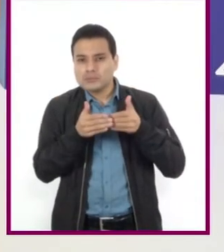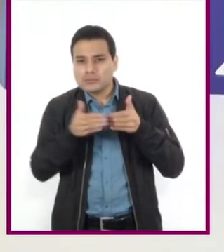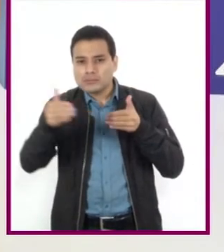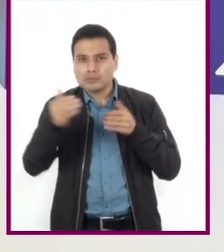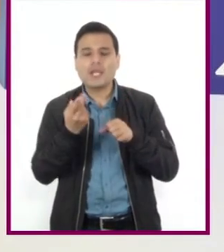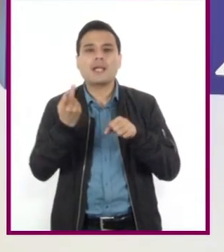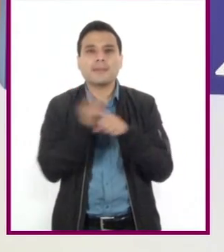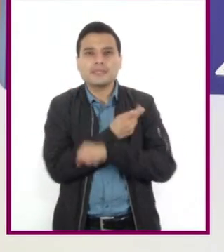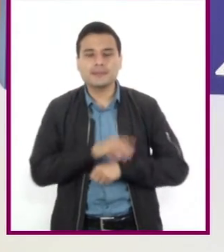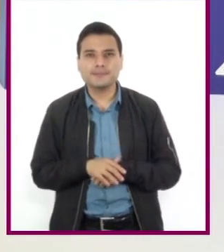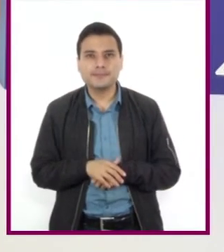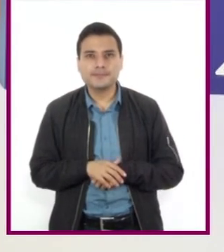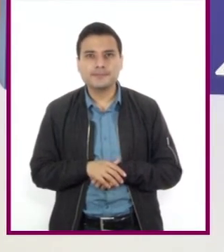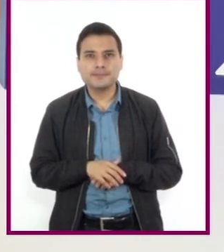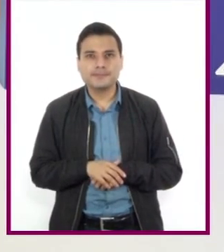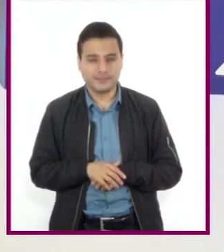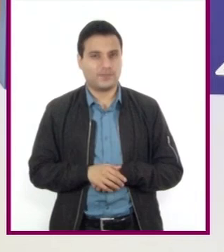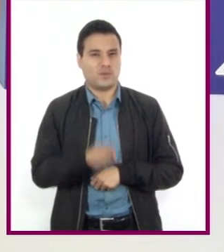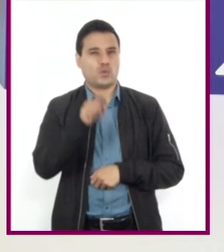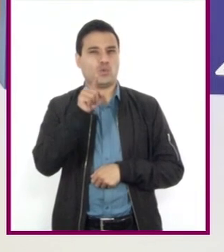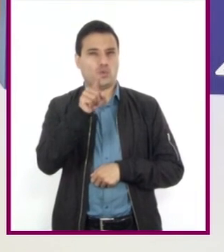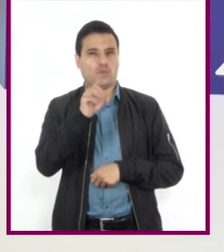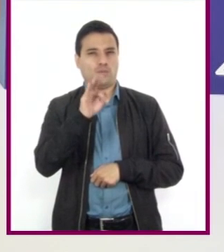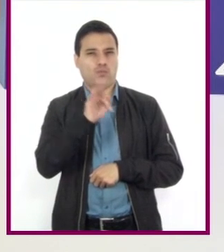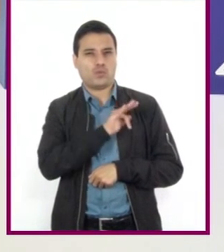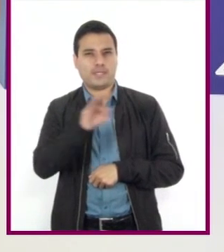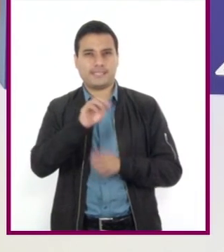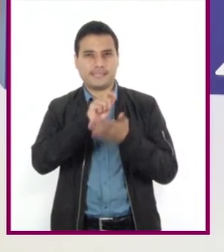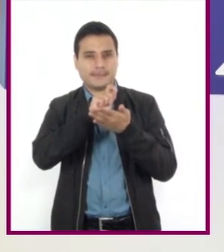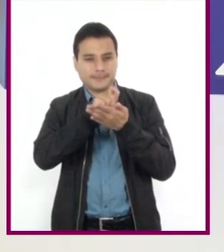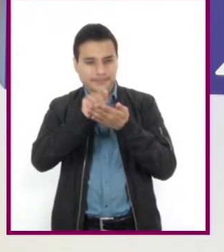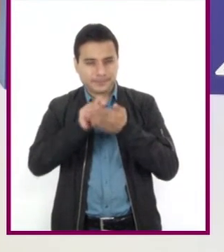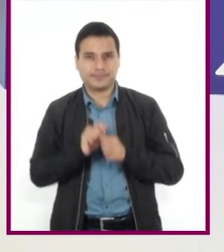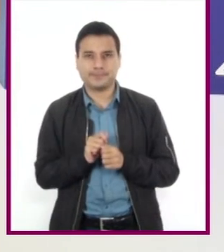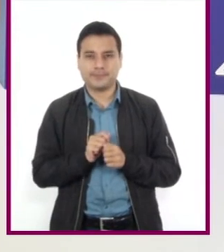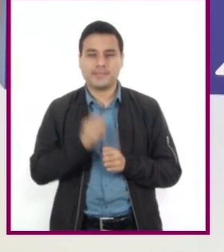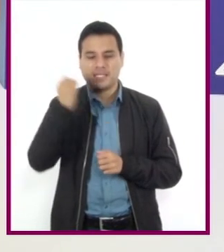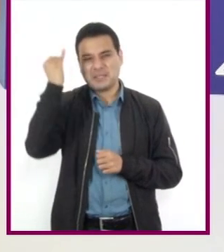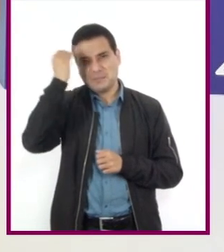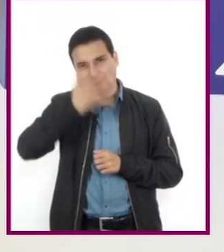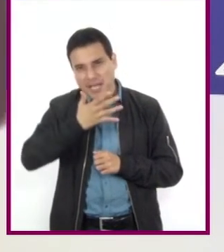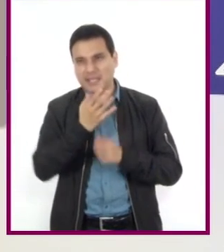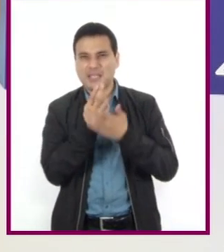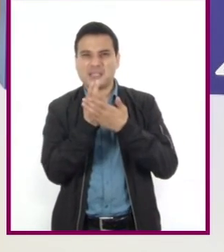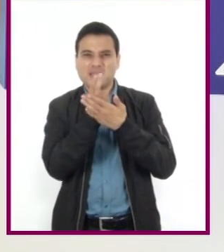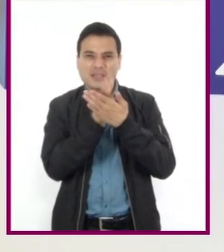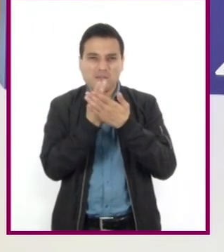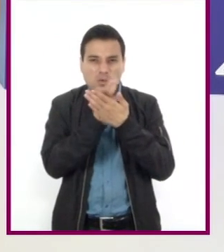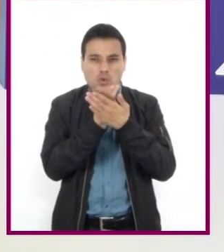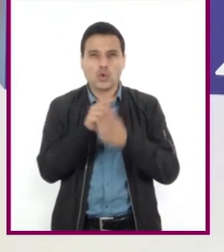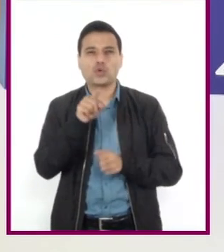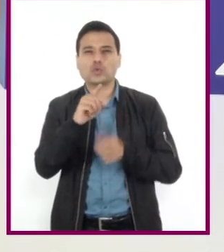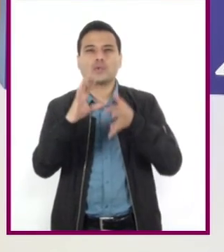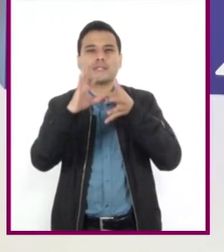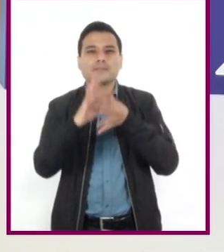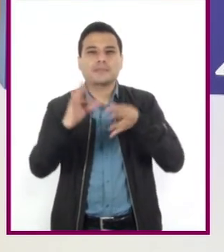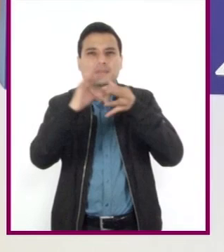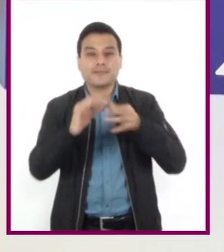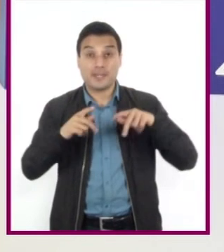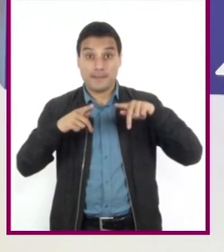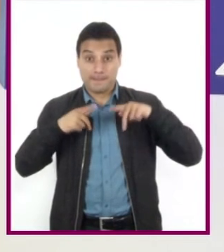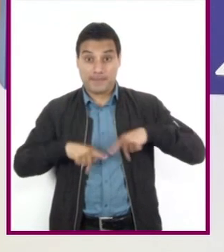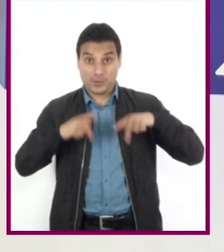Los invito a elaborar una cadena de consecuencias. Utilicen imágenes y diagramas para explicar por qué el desarrollo de la